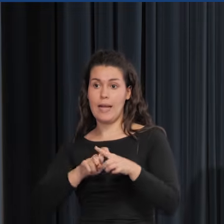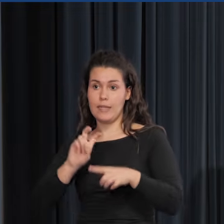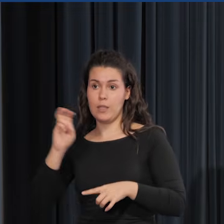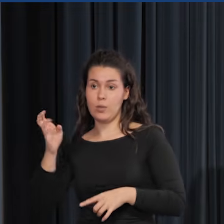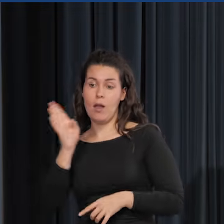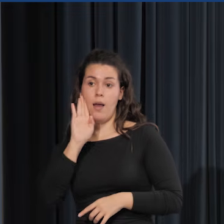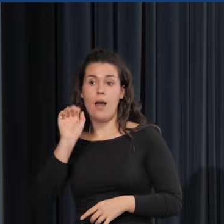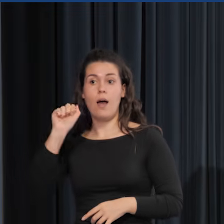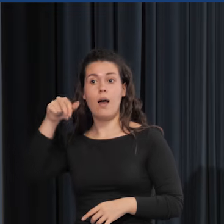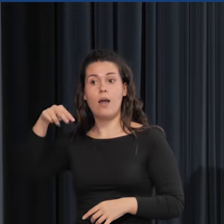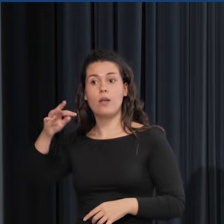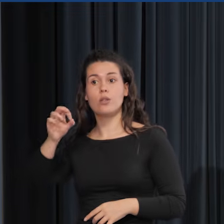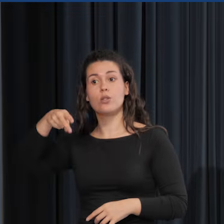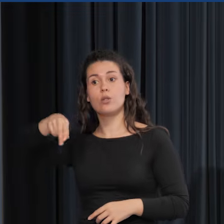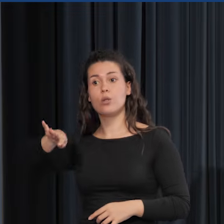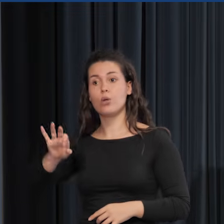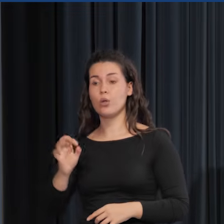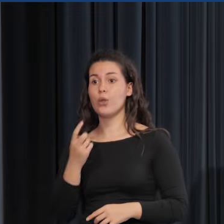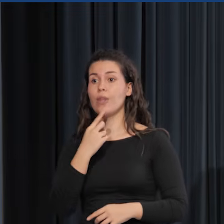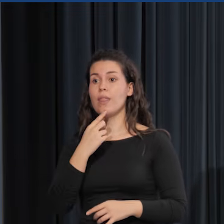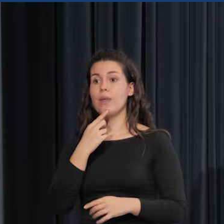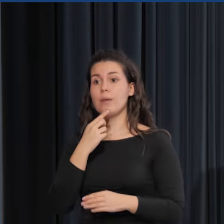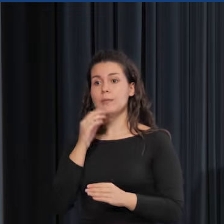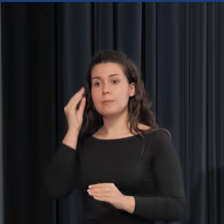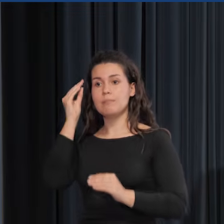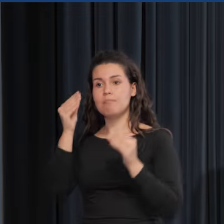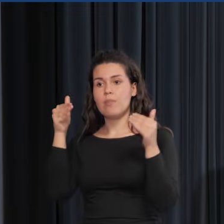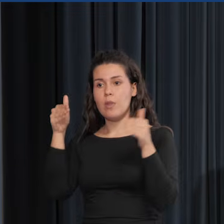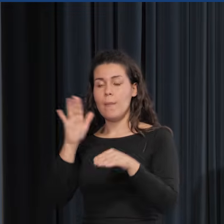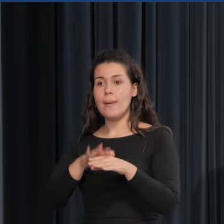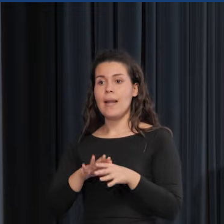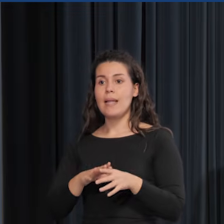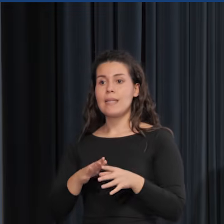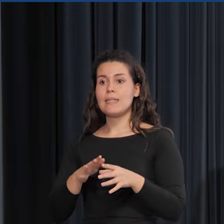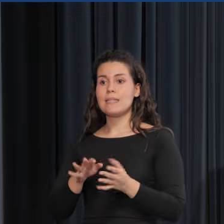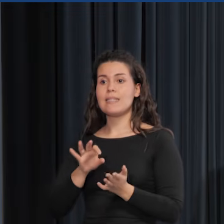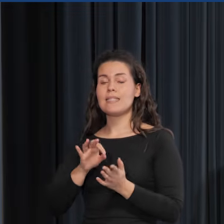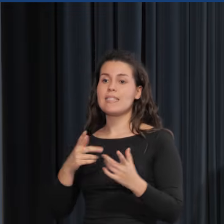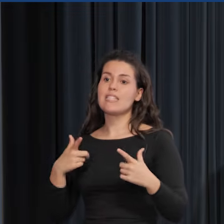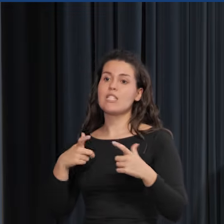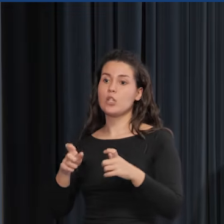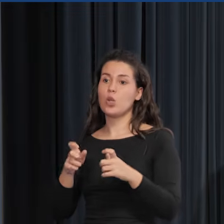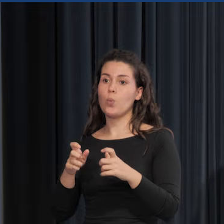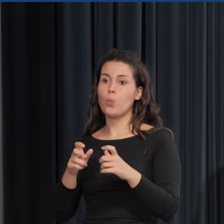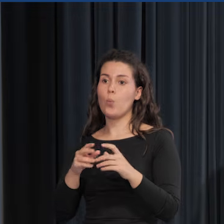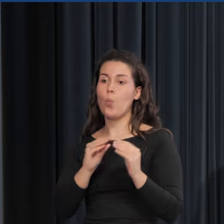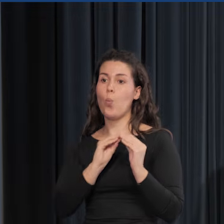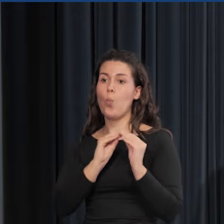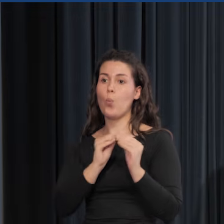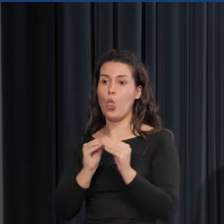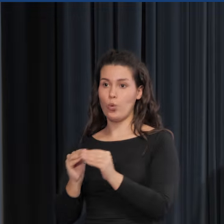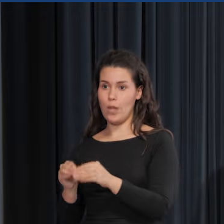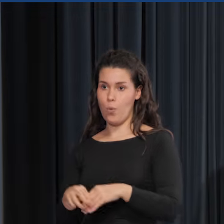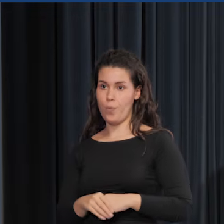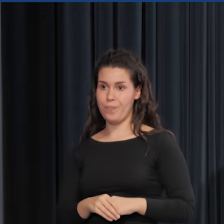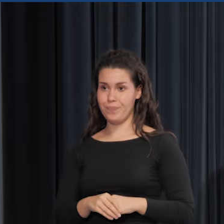dicho Antonio, pues están pensadas para el sector, para la actividad productiva, y buscan pues que en la fase de diseño se concentre